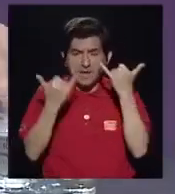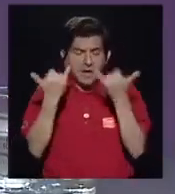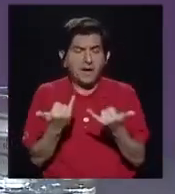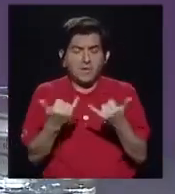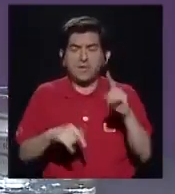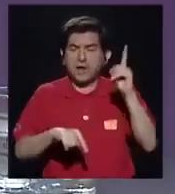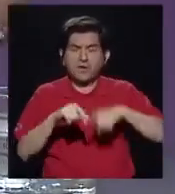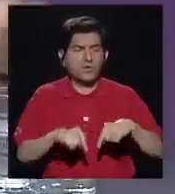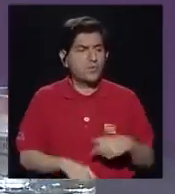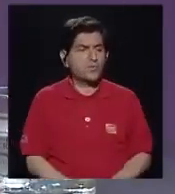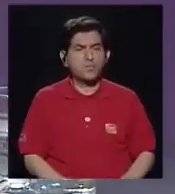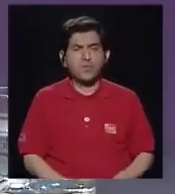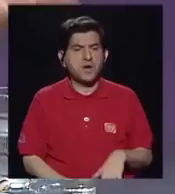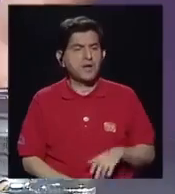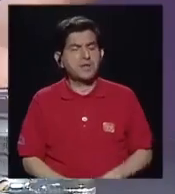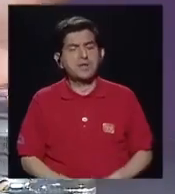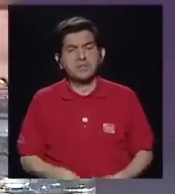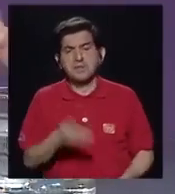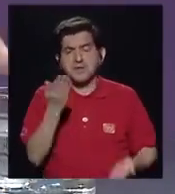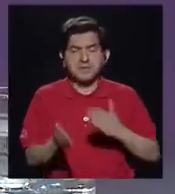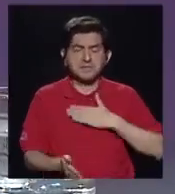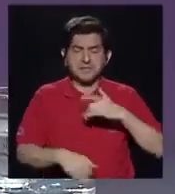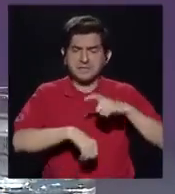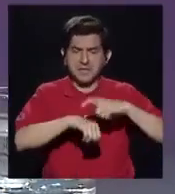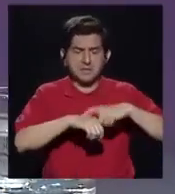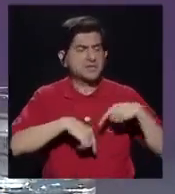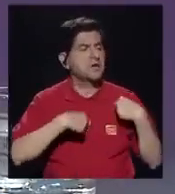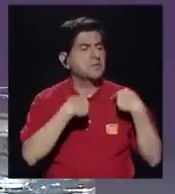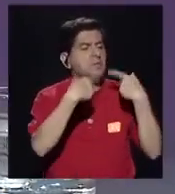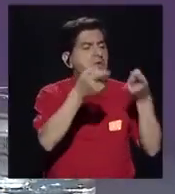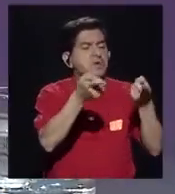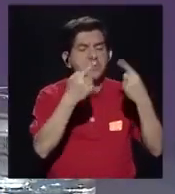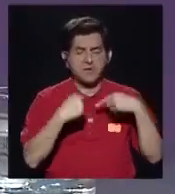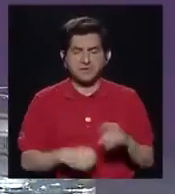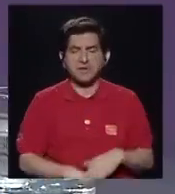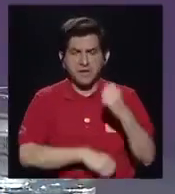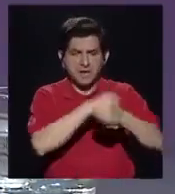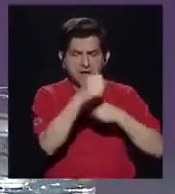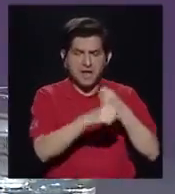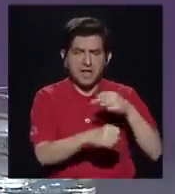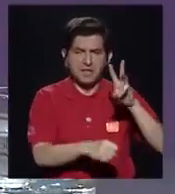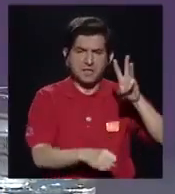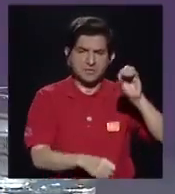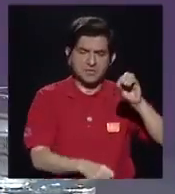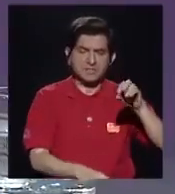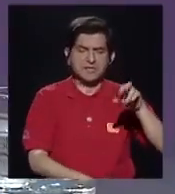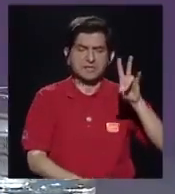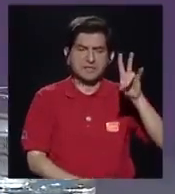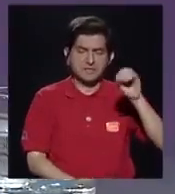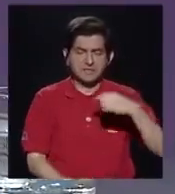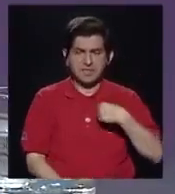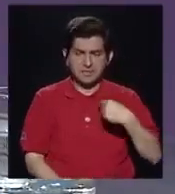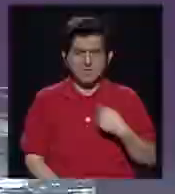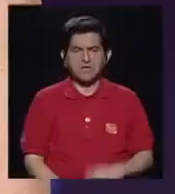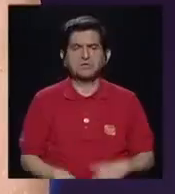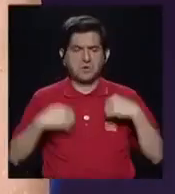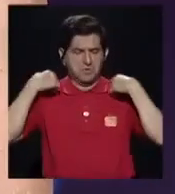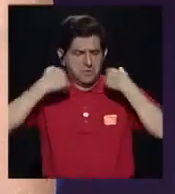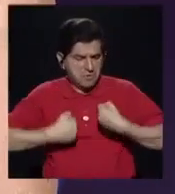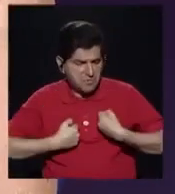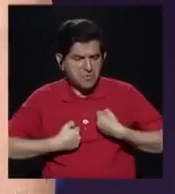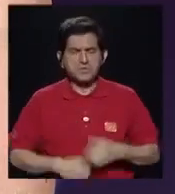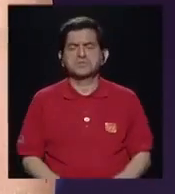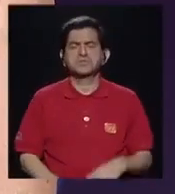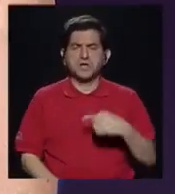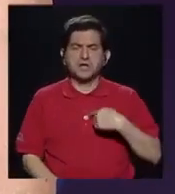unos viajes como hacíamos en mi época en los años 60 y 70 yo fui mochilera Viajé sola hice